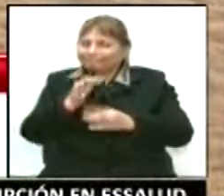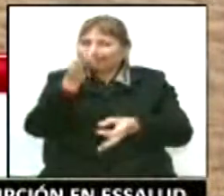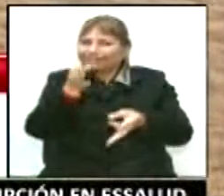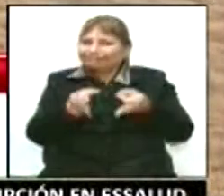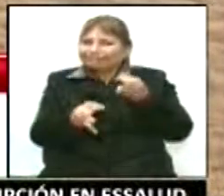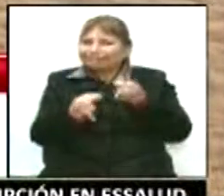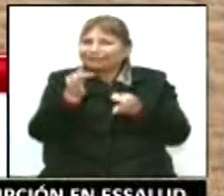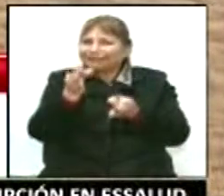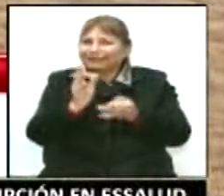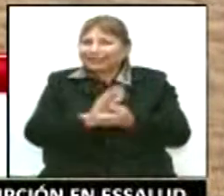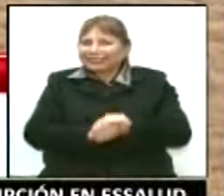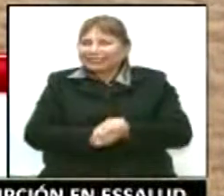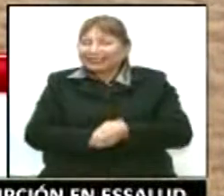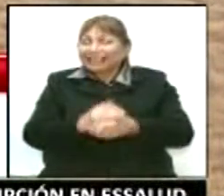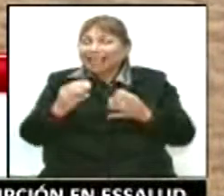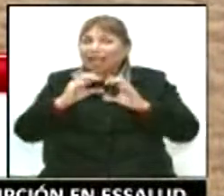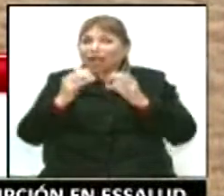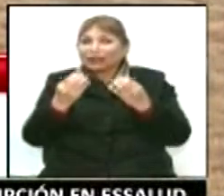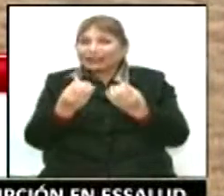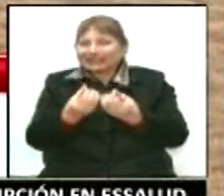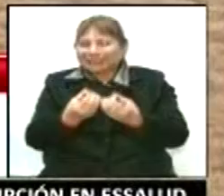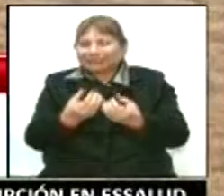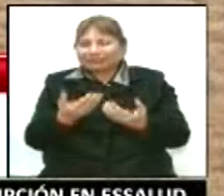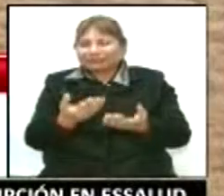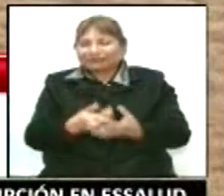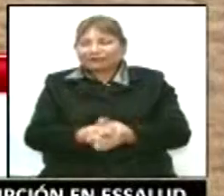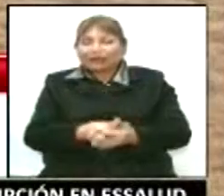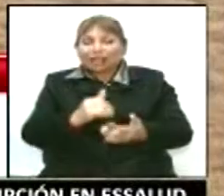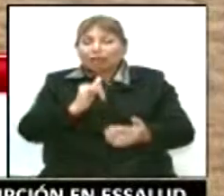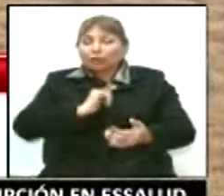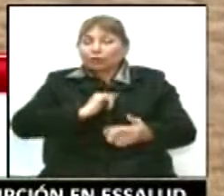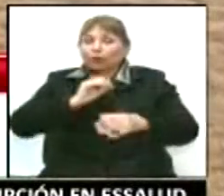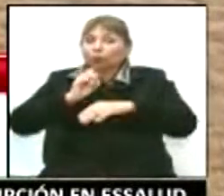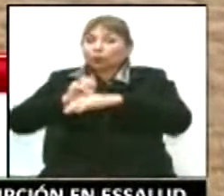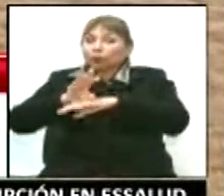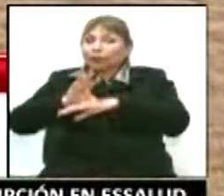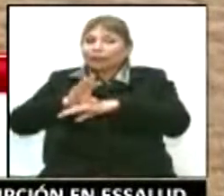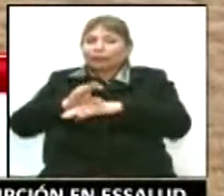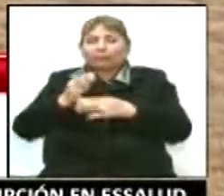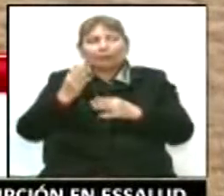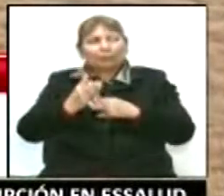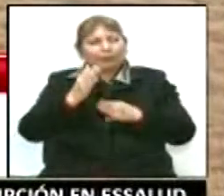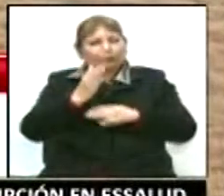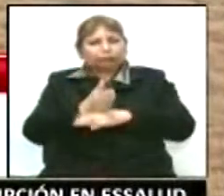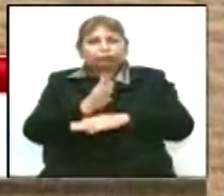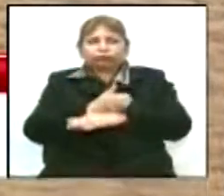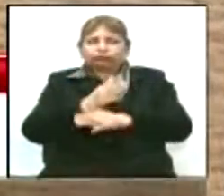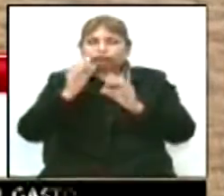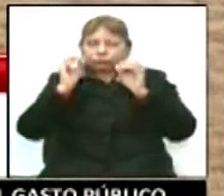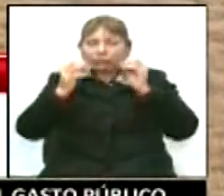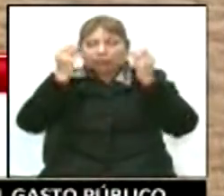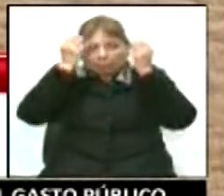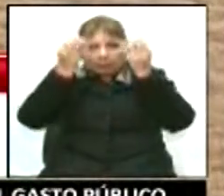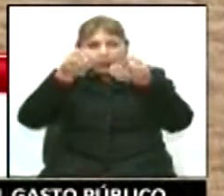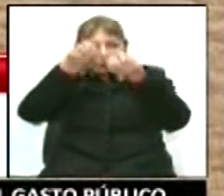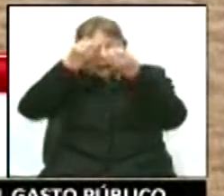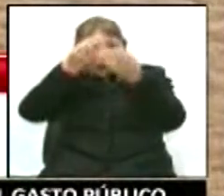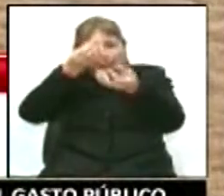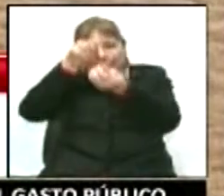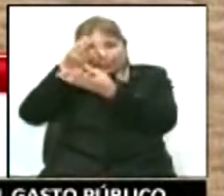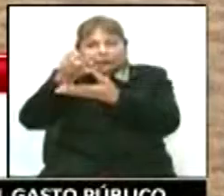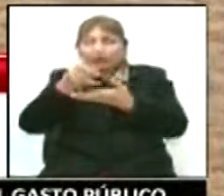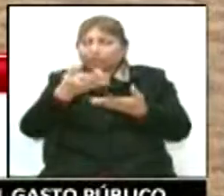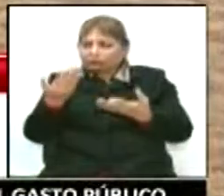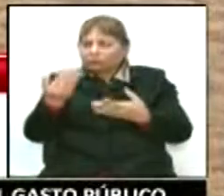justicia, principalmente el Consejo Nacional de la Magistratura, señor presidente. Yo sugeriría, señor presidente, que avancemos. Ha habido muchos aportes, se han considerado, y